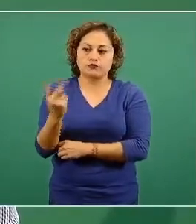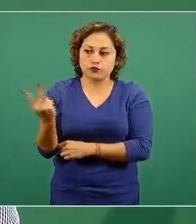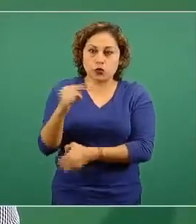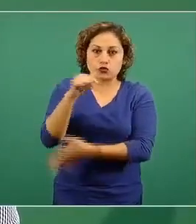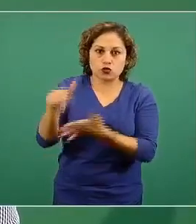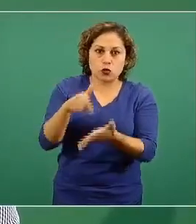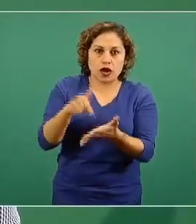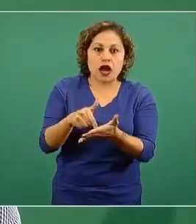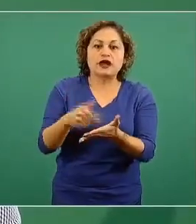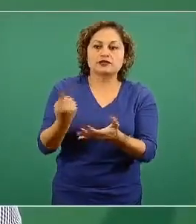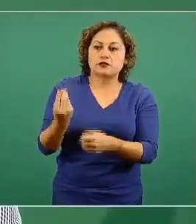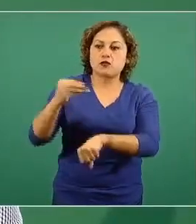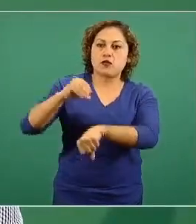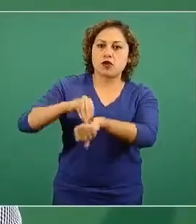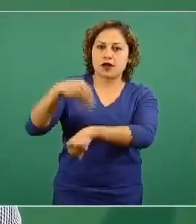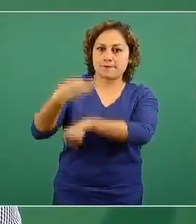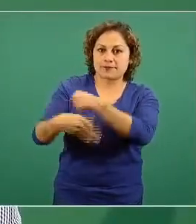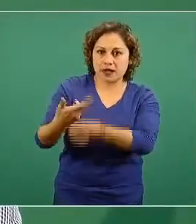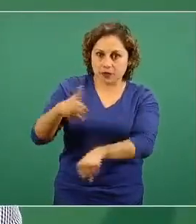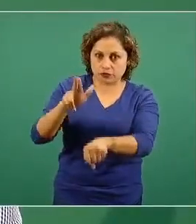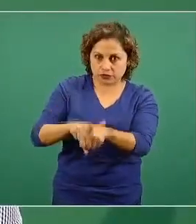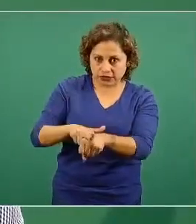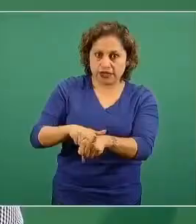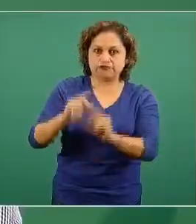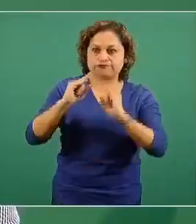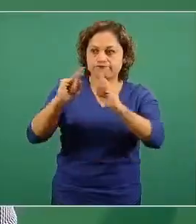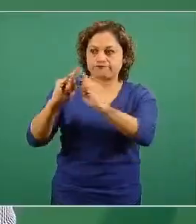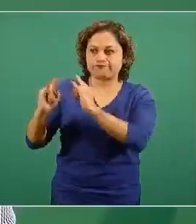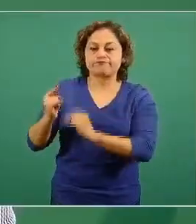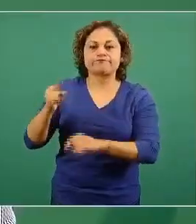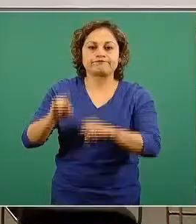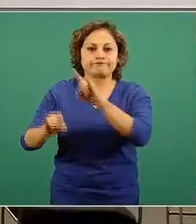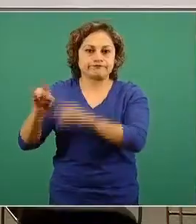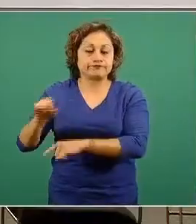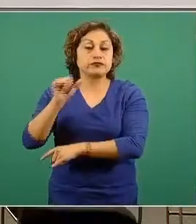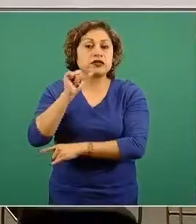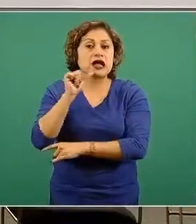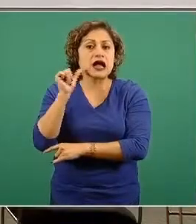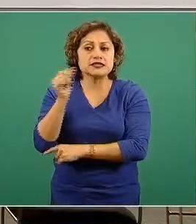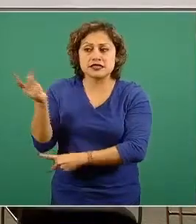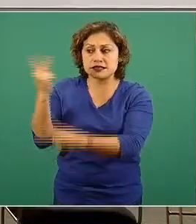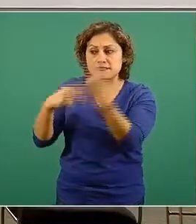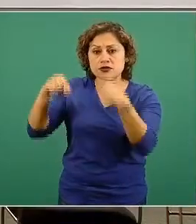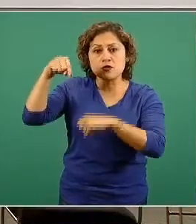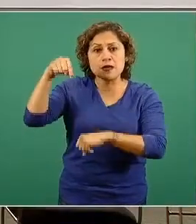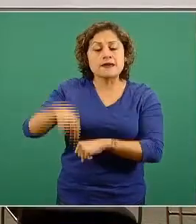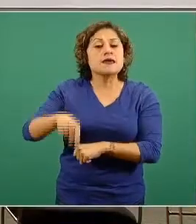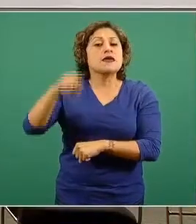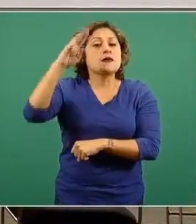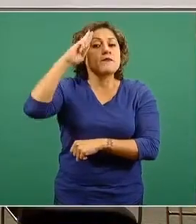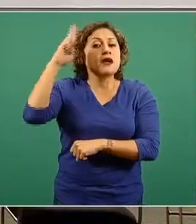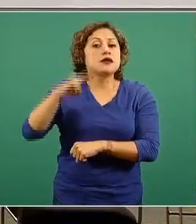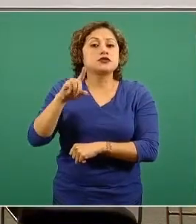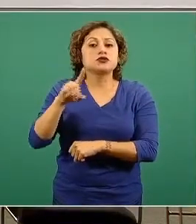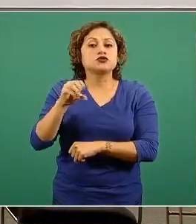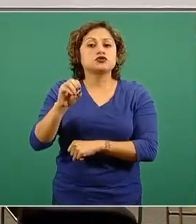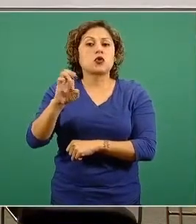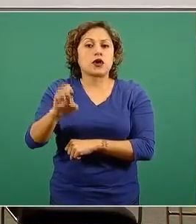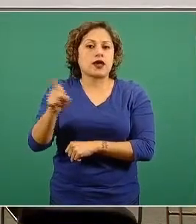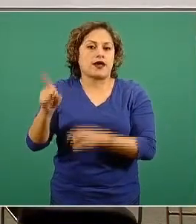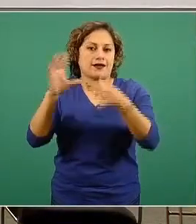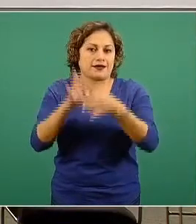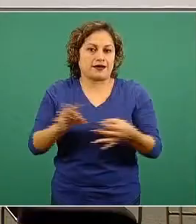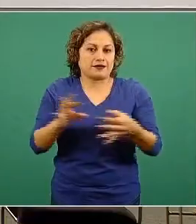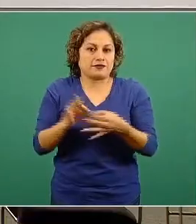maestro Zoé Robledo, director general del IMSS, dio una perspectiva de qué es cómo hasta el momento se ha trabajado estos dos ejercicios de